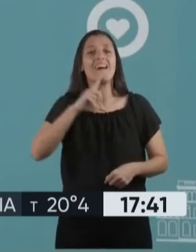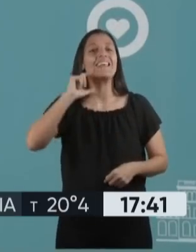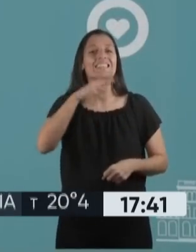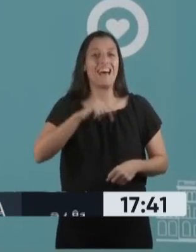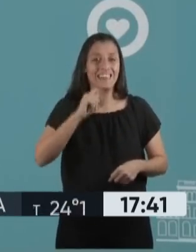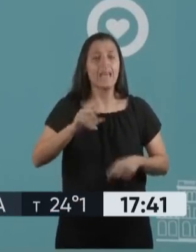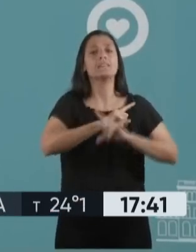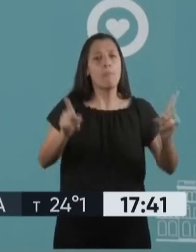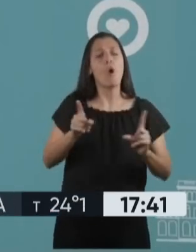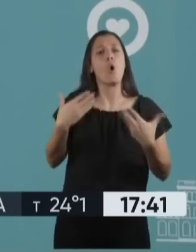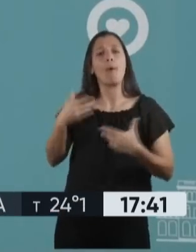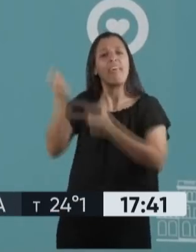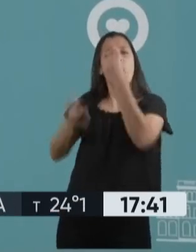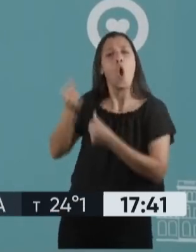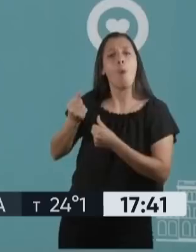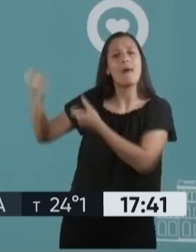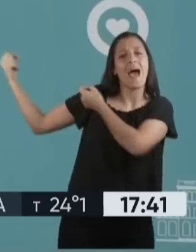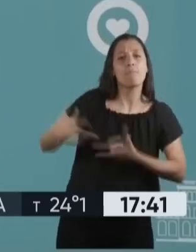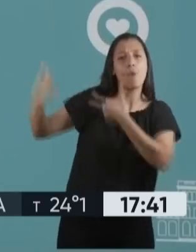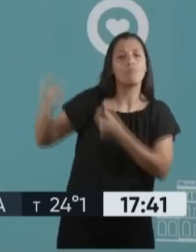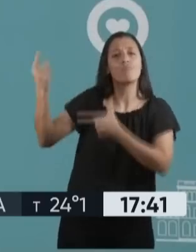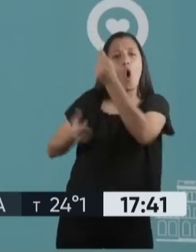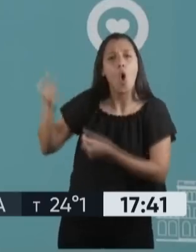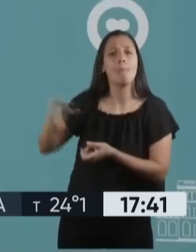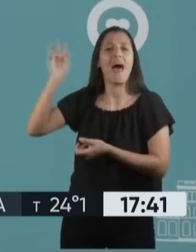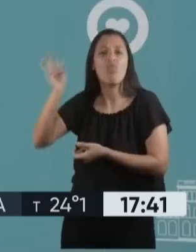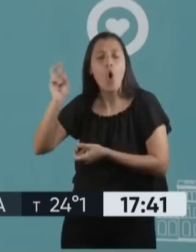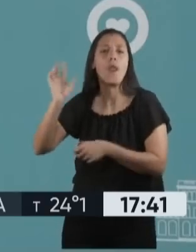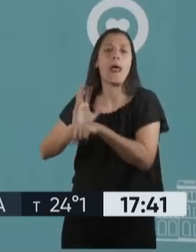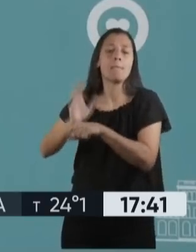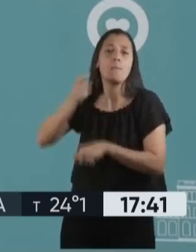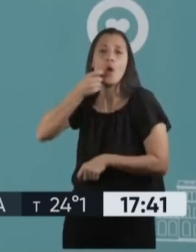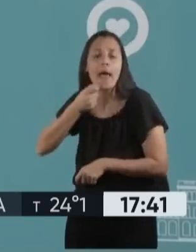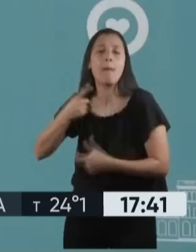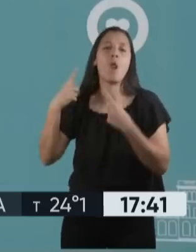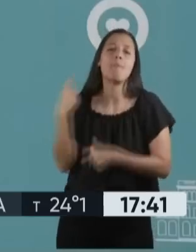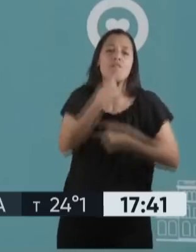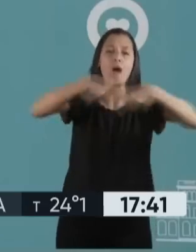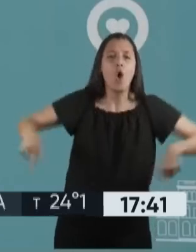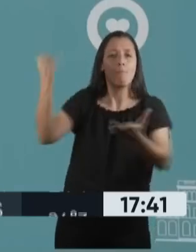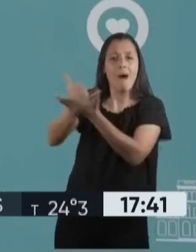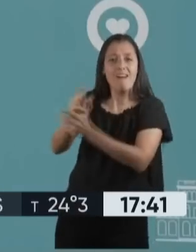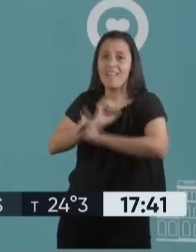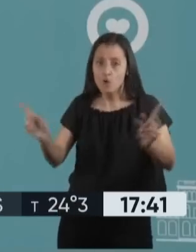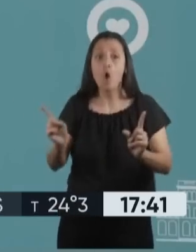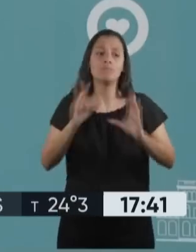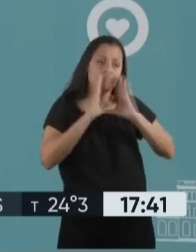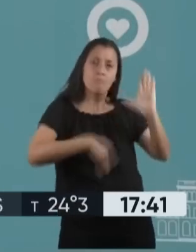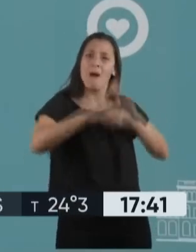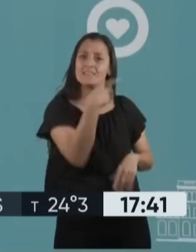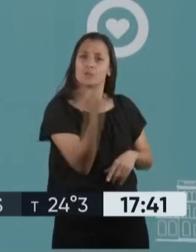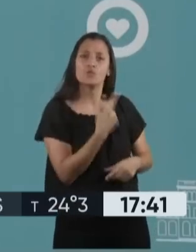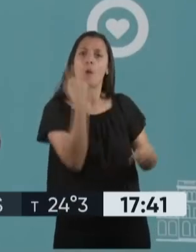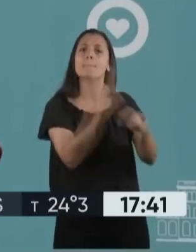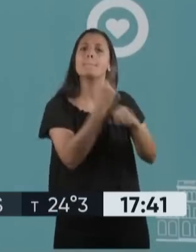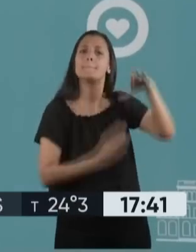el free shop. Entonces, si creemos que hay más restricciones porque no se puede comprar en cuotas en el free shop y no entendemos que hay menos restricciones para que entren fertilizantes, para que